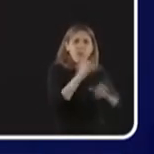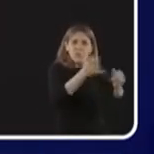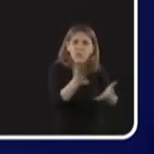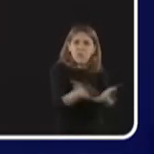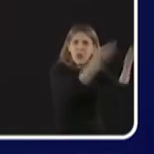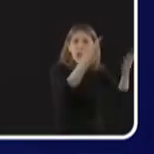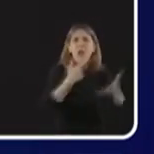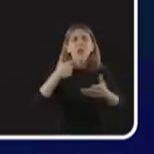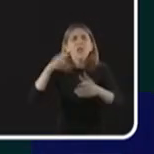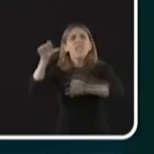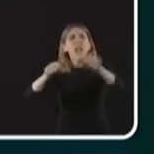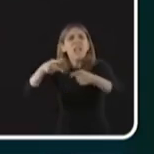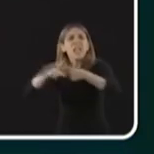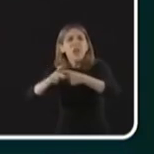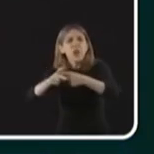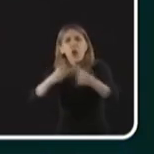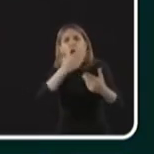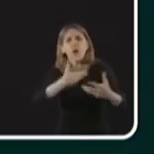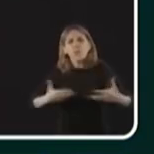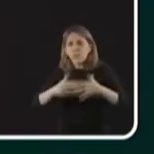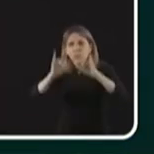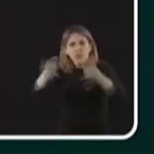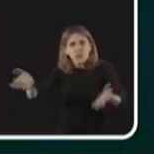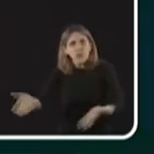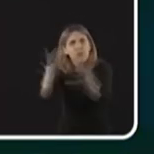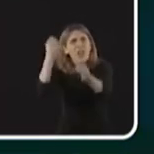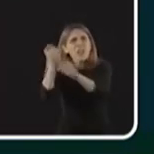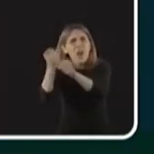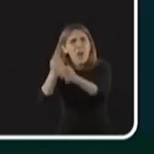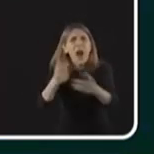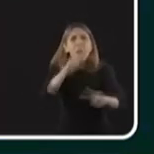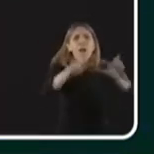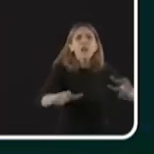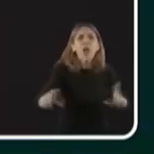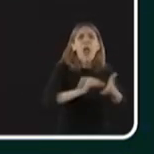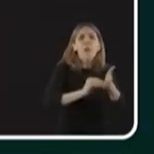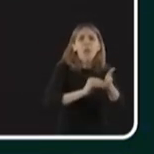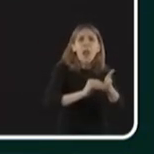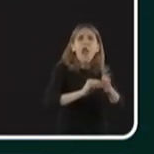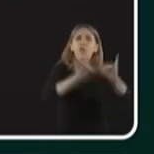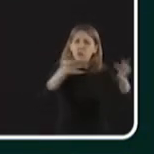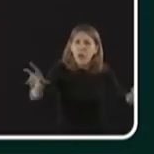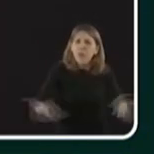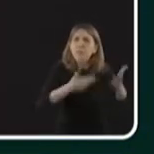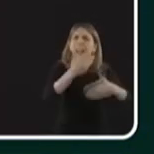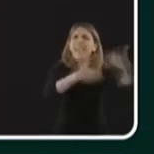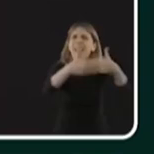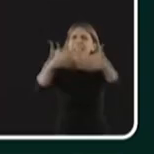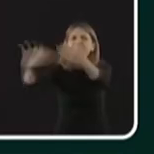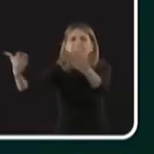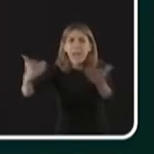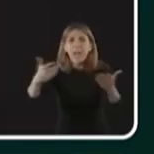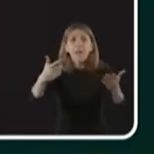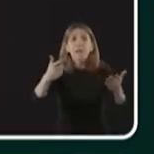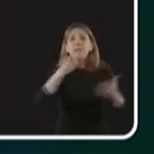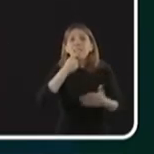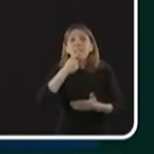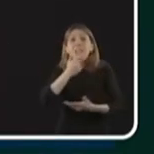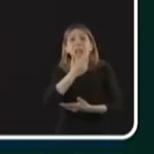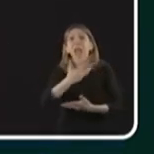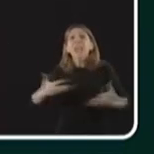poder que los argentinos le dieron cuando lo eligieron, y se allanó a todas las demandas de la